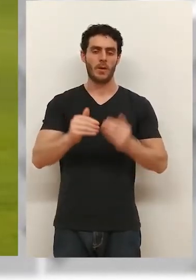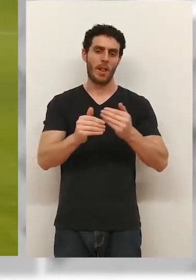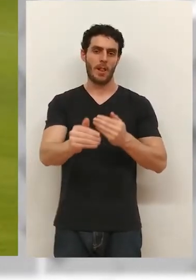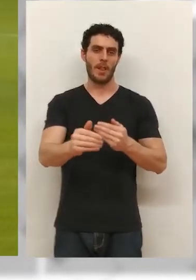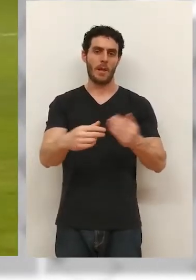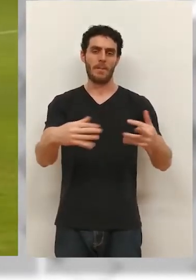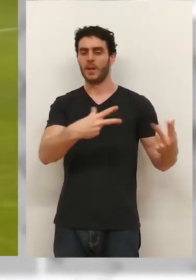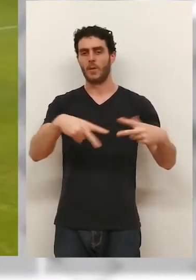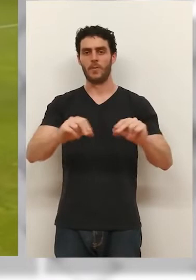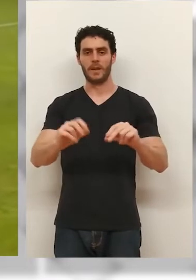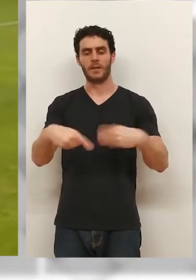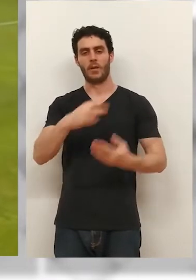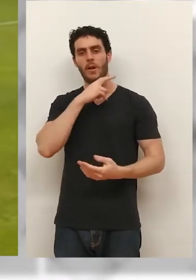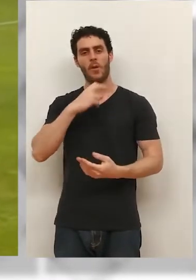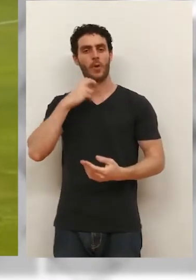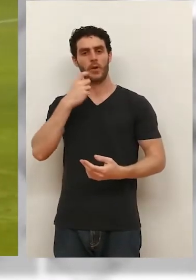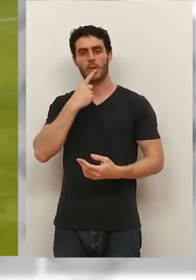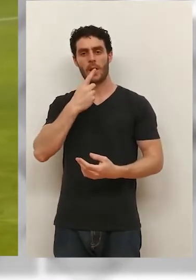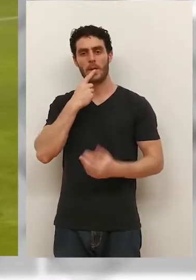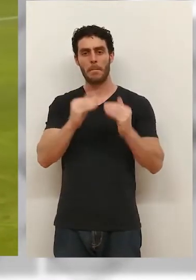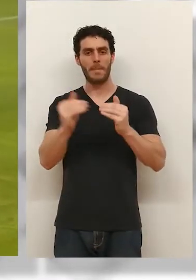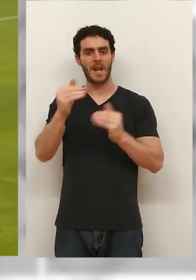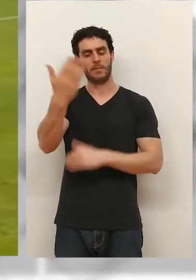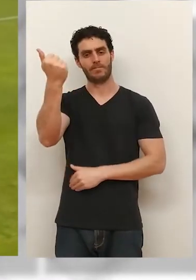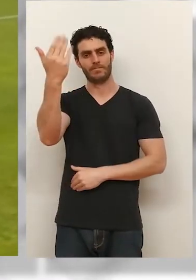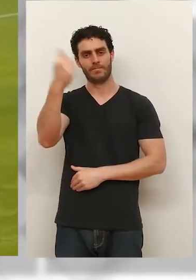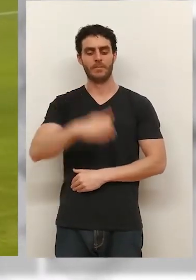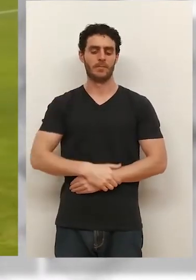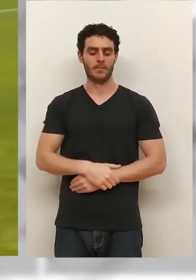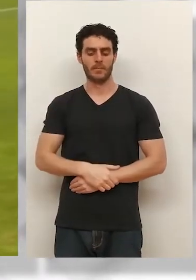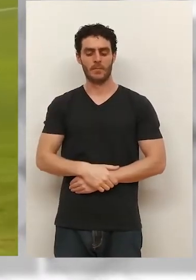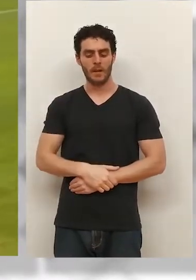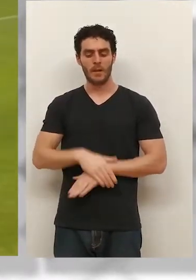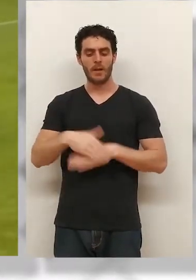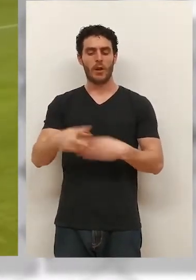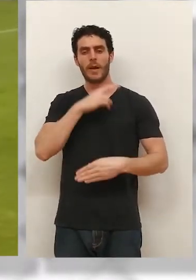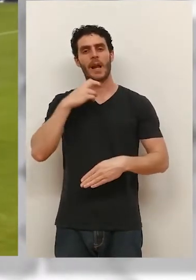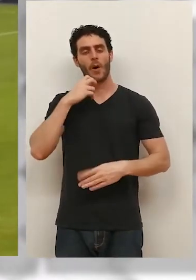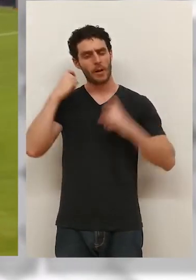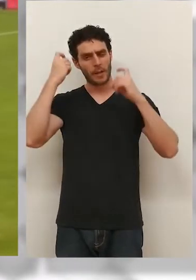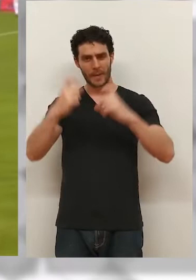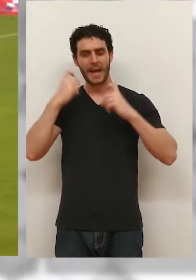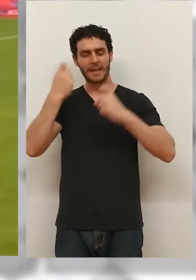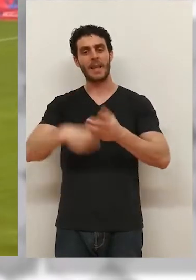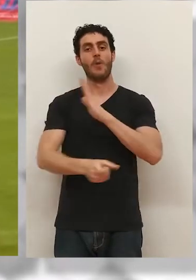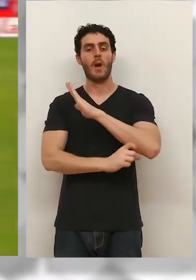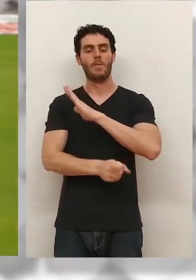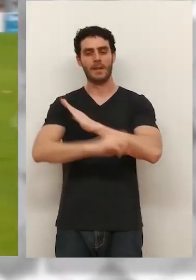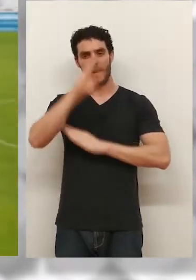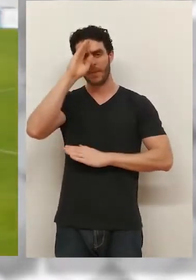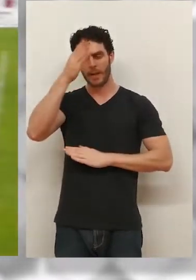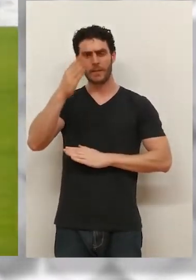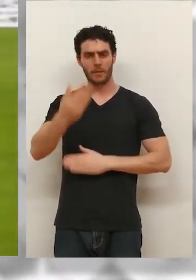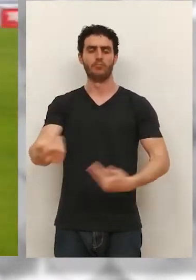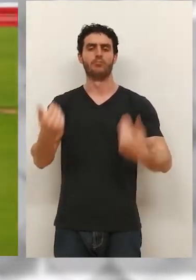En el minuto 78 el Rayo dibujó un rápido contragolpe que pilló muy adelantada a la defensa del Calahorra y que se transformó en el primer